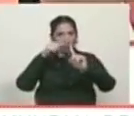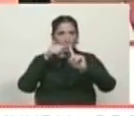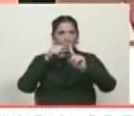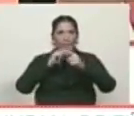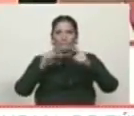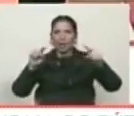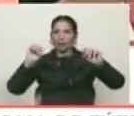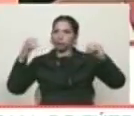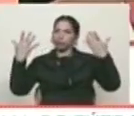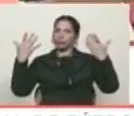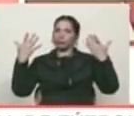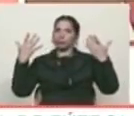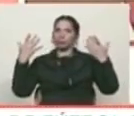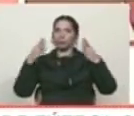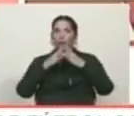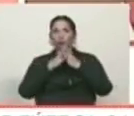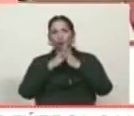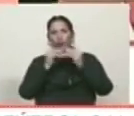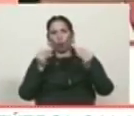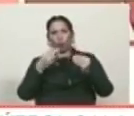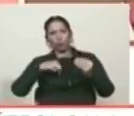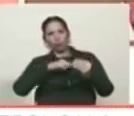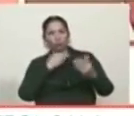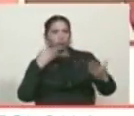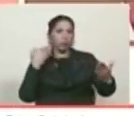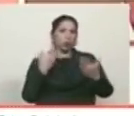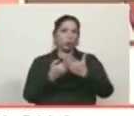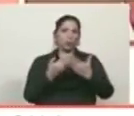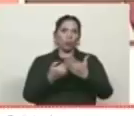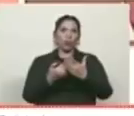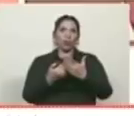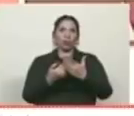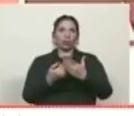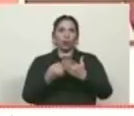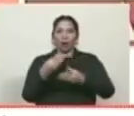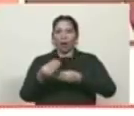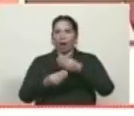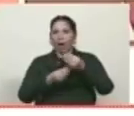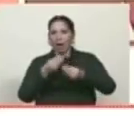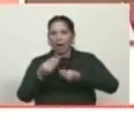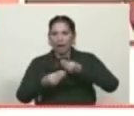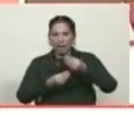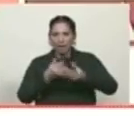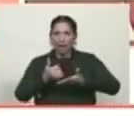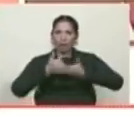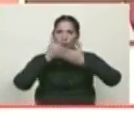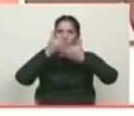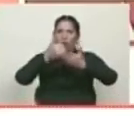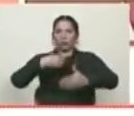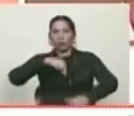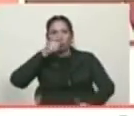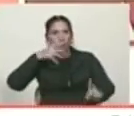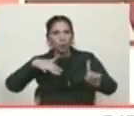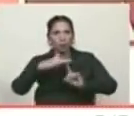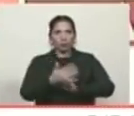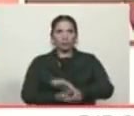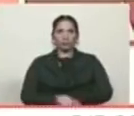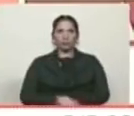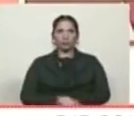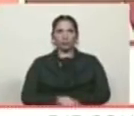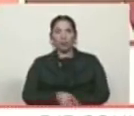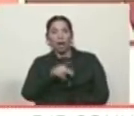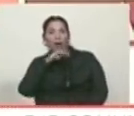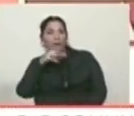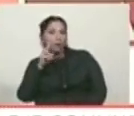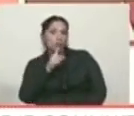para lograr todo lo que nos hemos propuesto en favor de nuestro pueblo. Después hablar en nombre de la